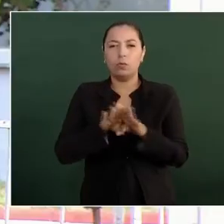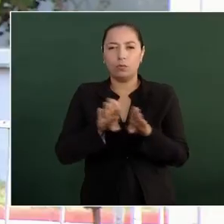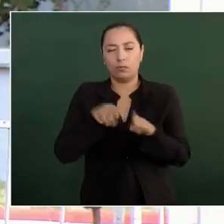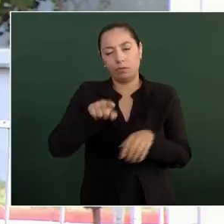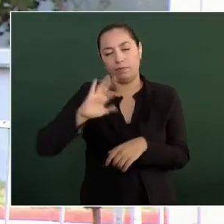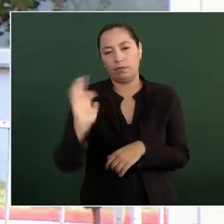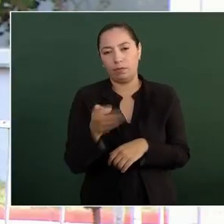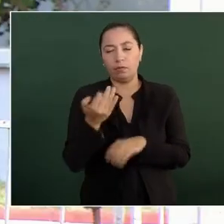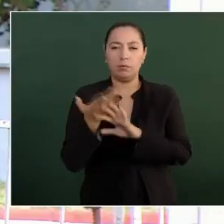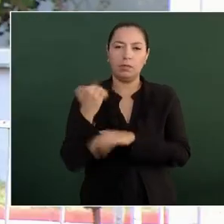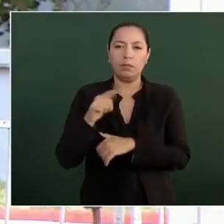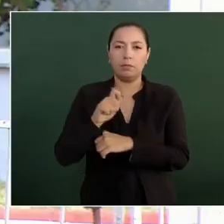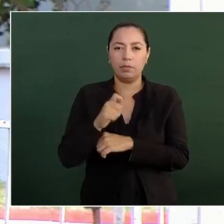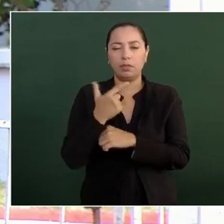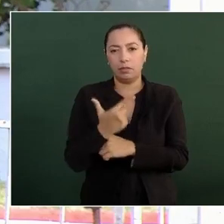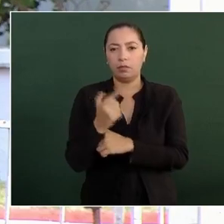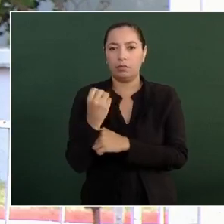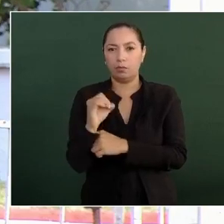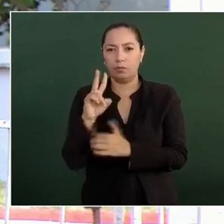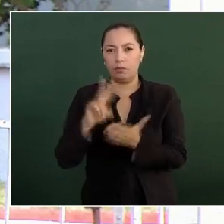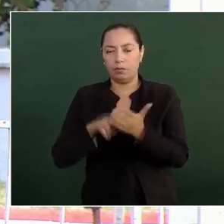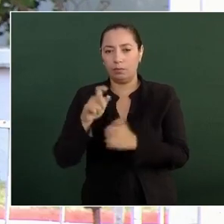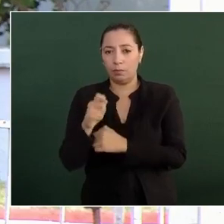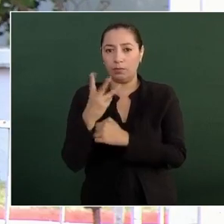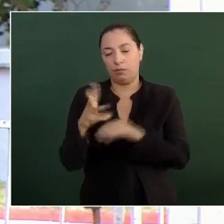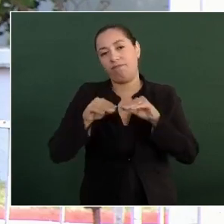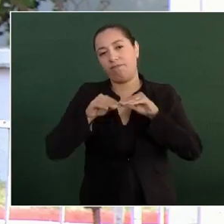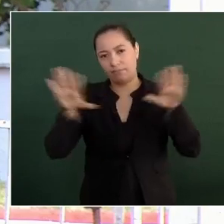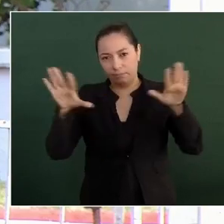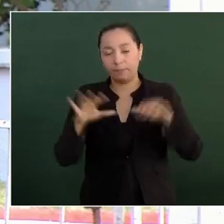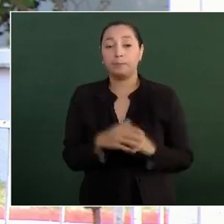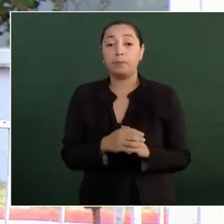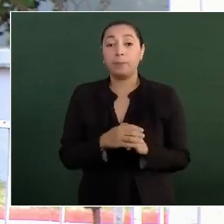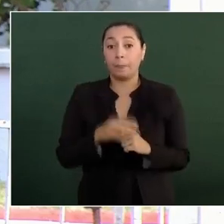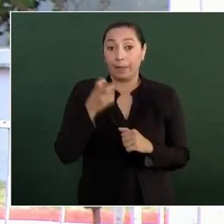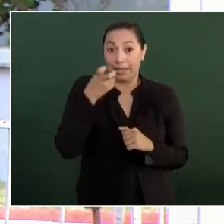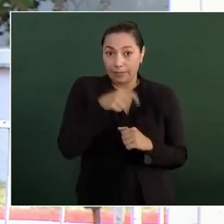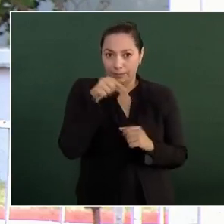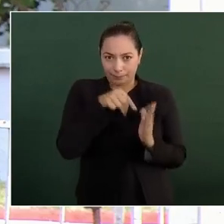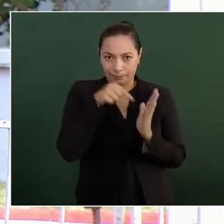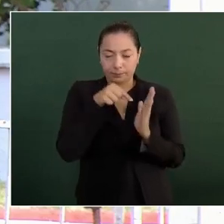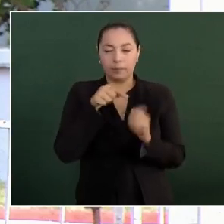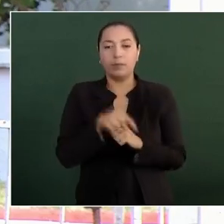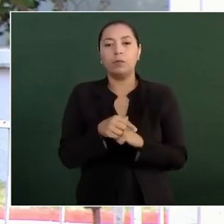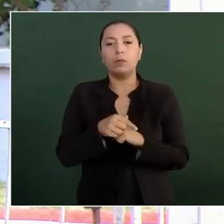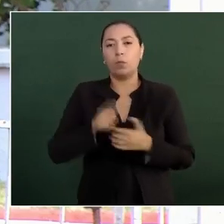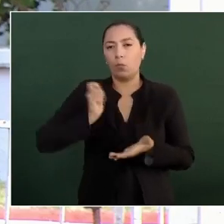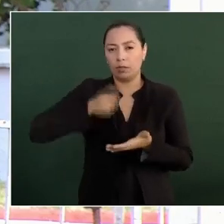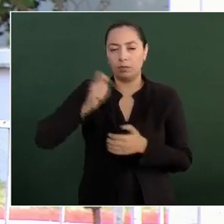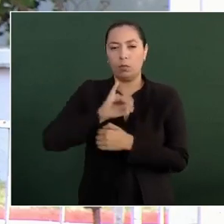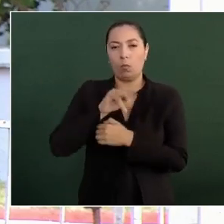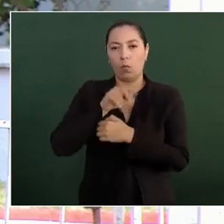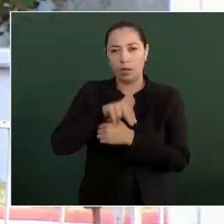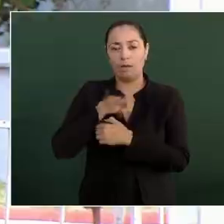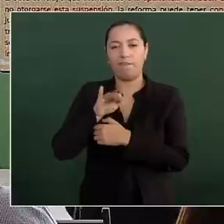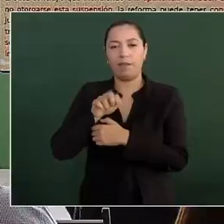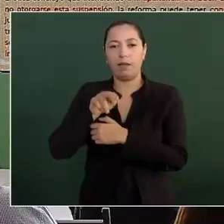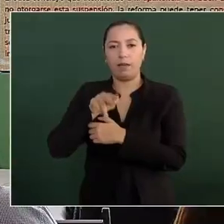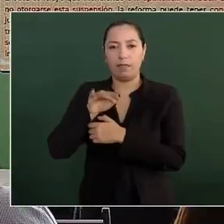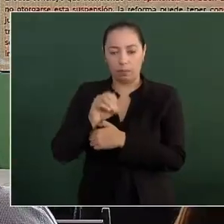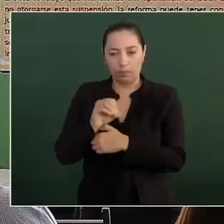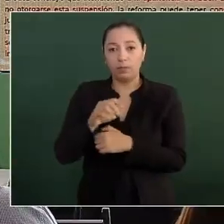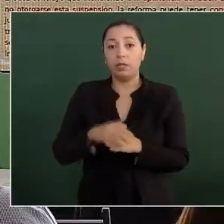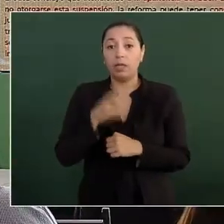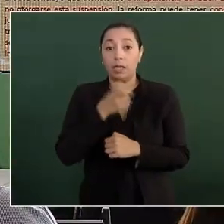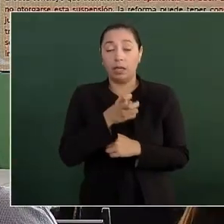el 27 de octubre del 2023. Aquí el juez Juan Fernando Luévano Ovalle,